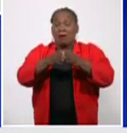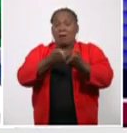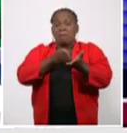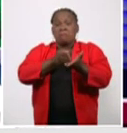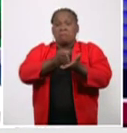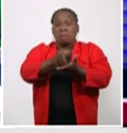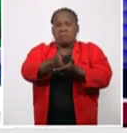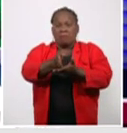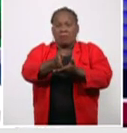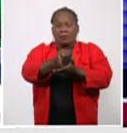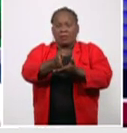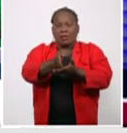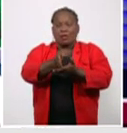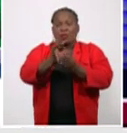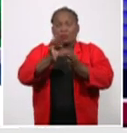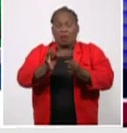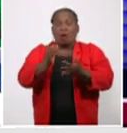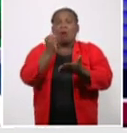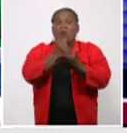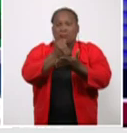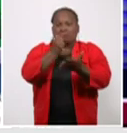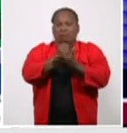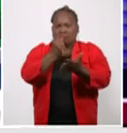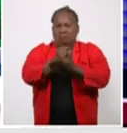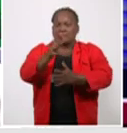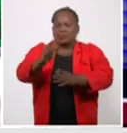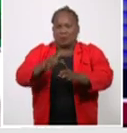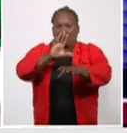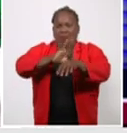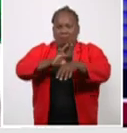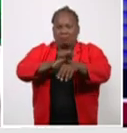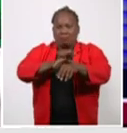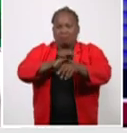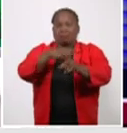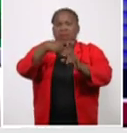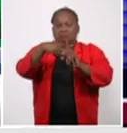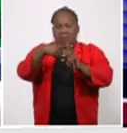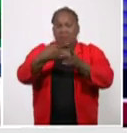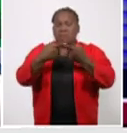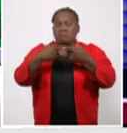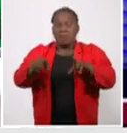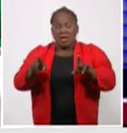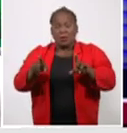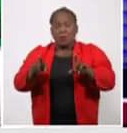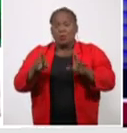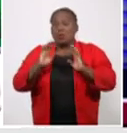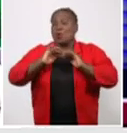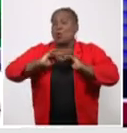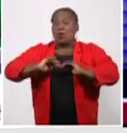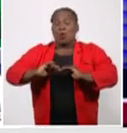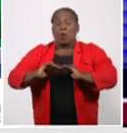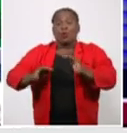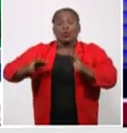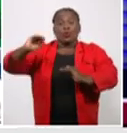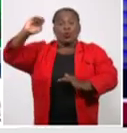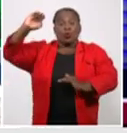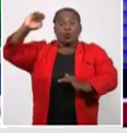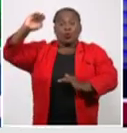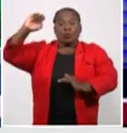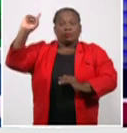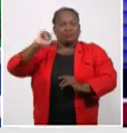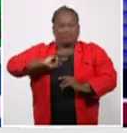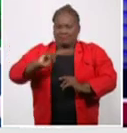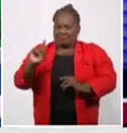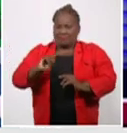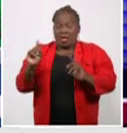notificando casos, confirmando casos, pero que no han llegado a tener tasas muy elevadas. En resumen,